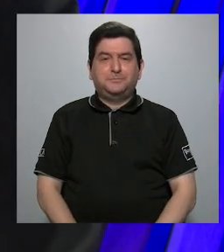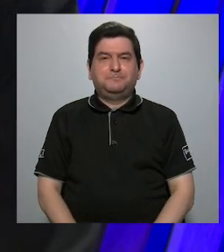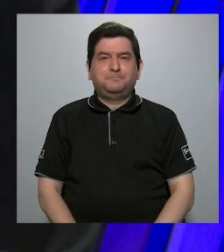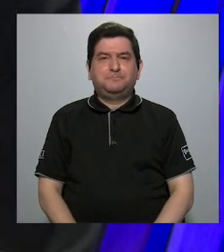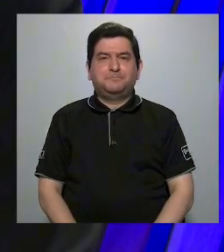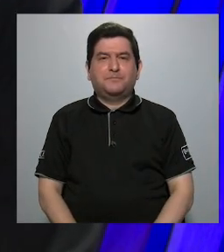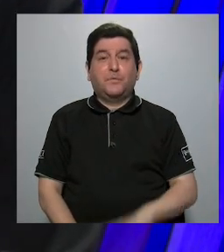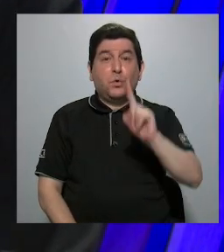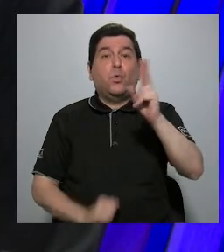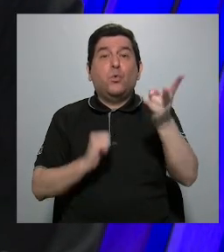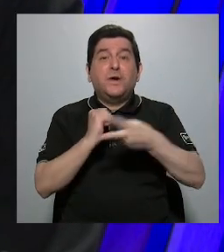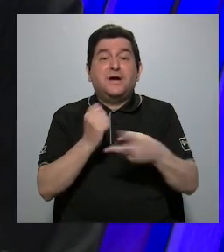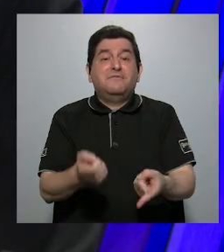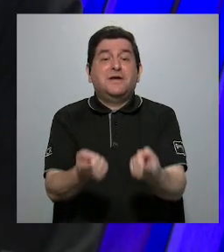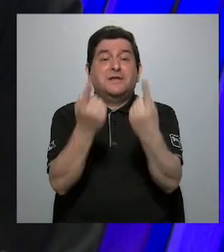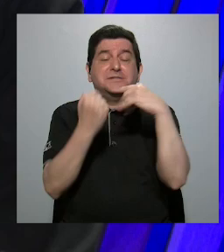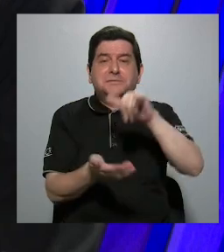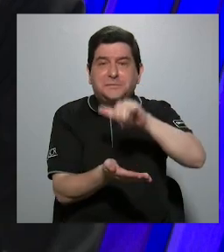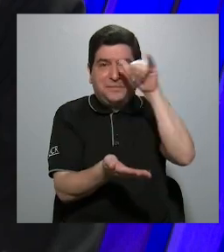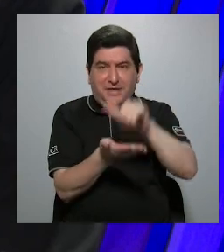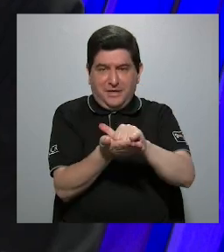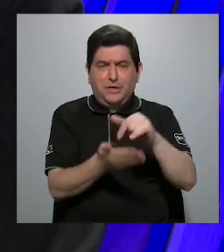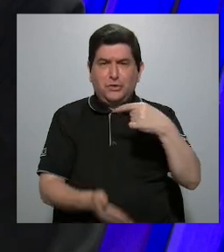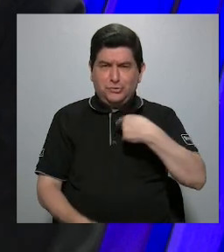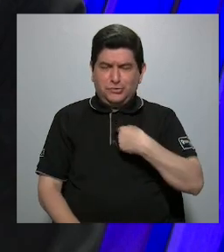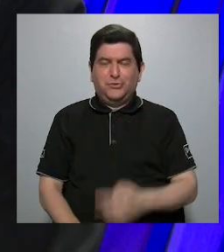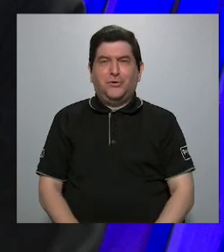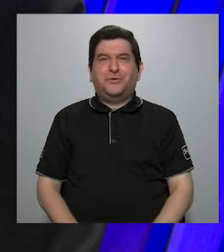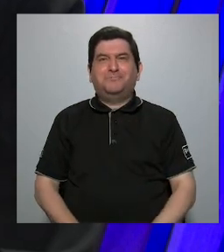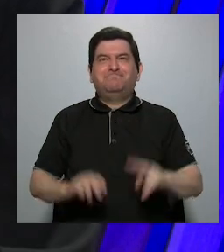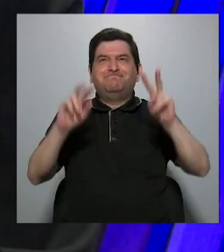yo una vez vine a San José,